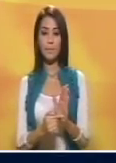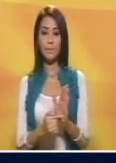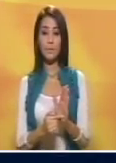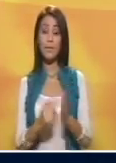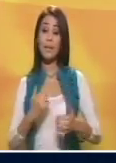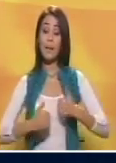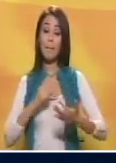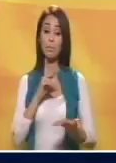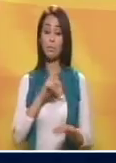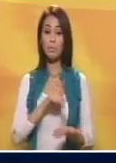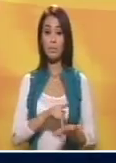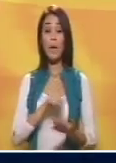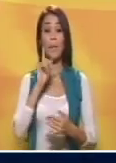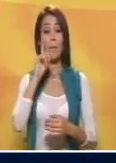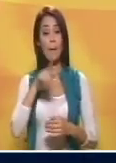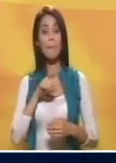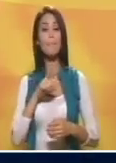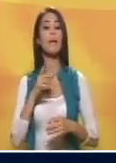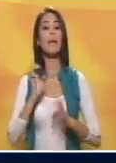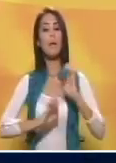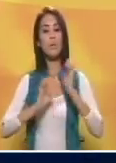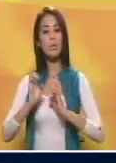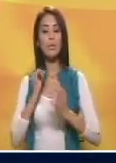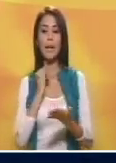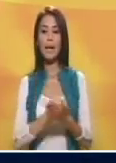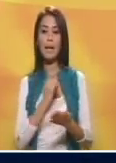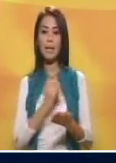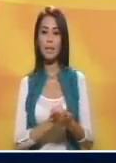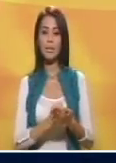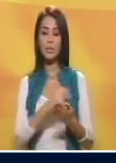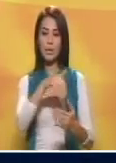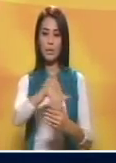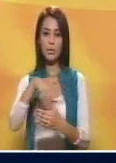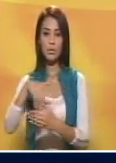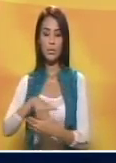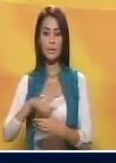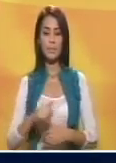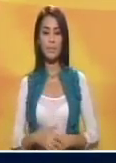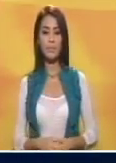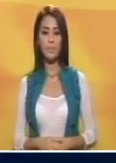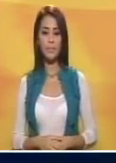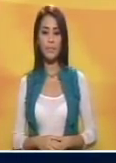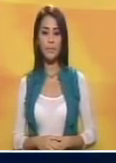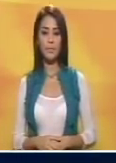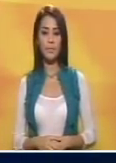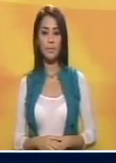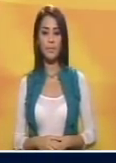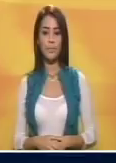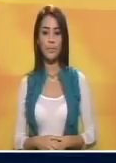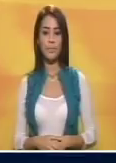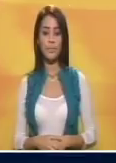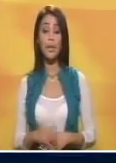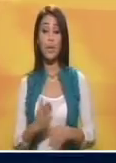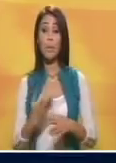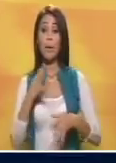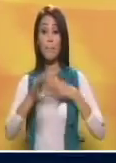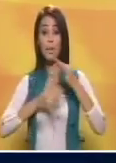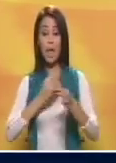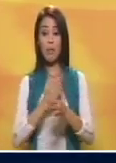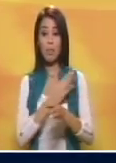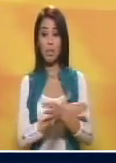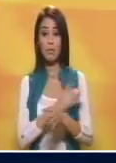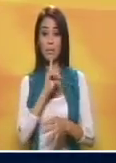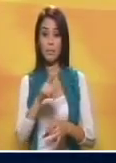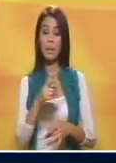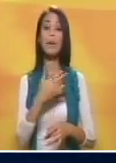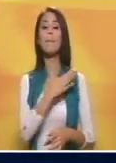postulaciones, sino también la auditoría del registro electoral. Es decir, tal como lo expresé antes y se lo dije